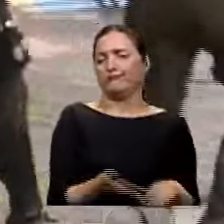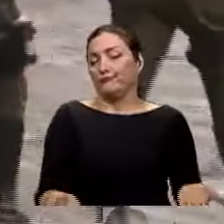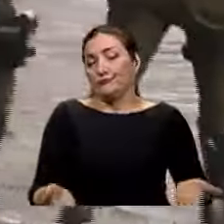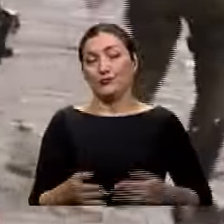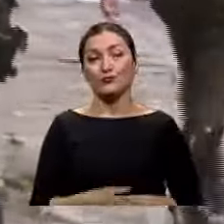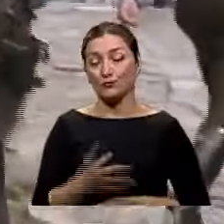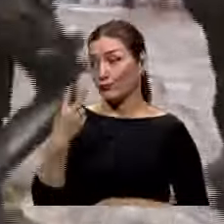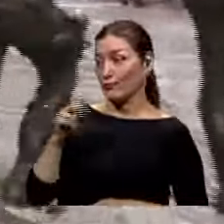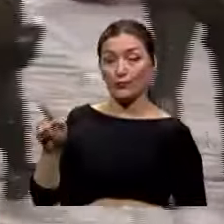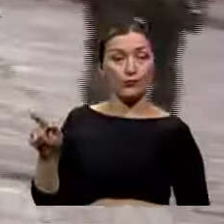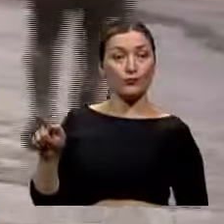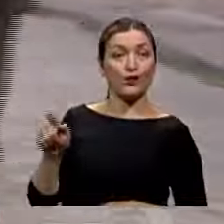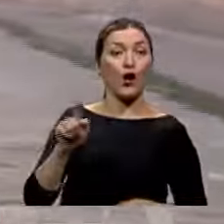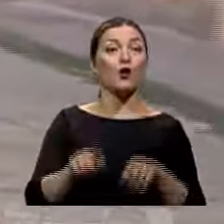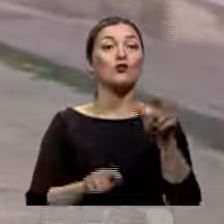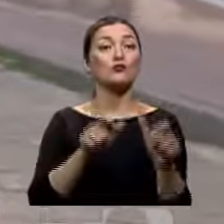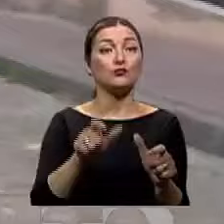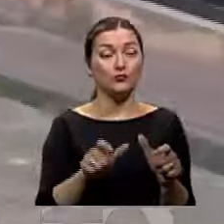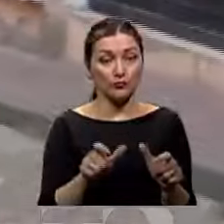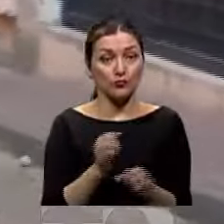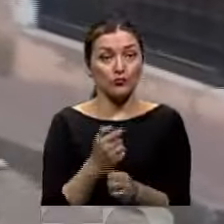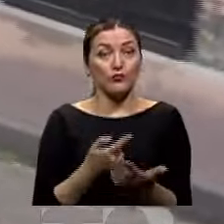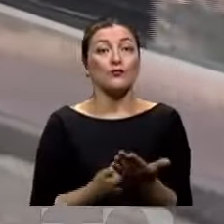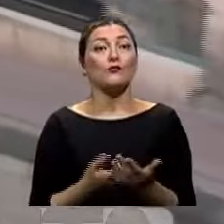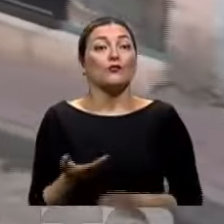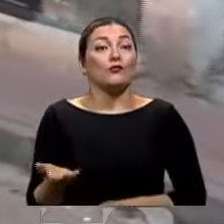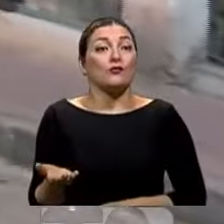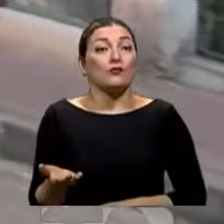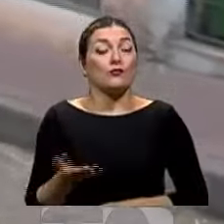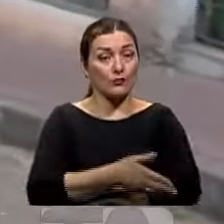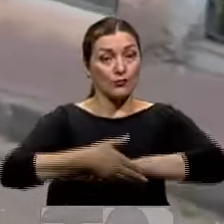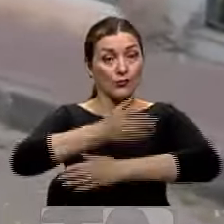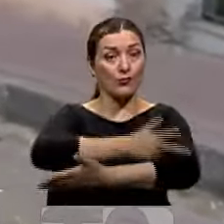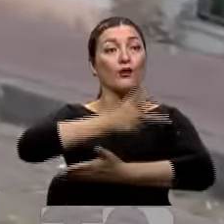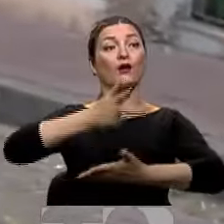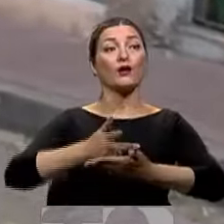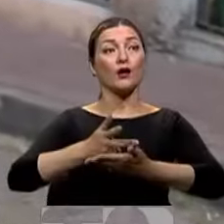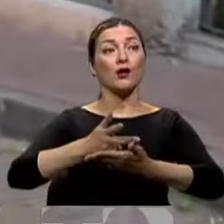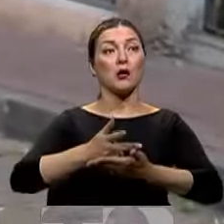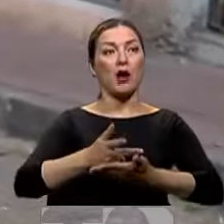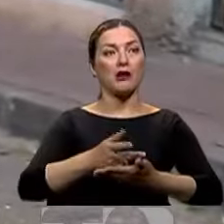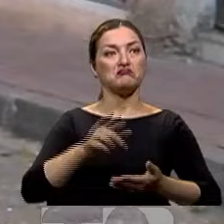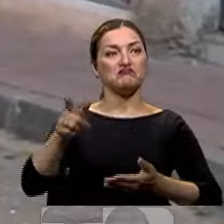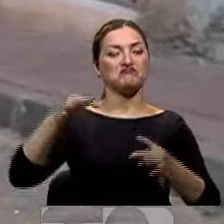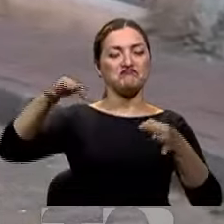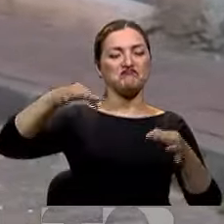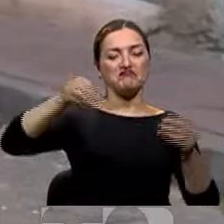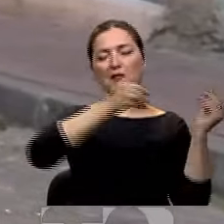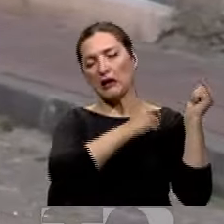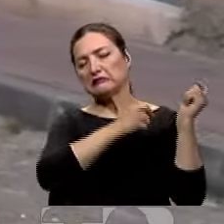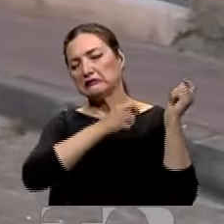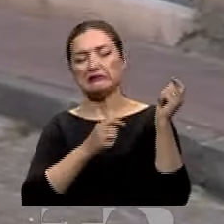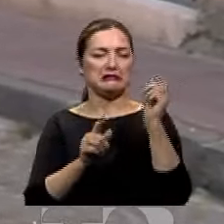bien, ahí estamos viendo que hay algunas personas que se están yendo por esta calle Chimborazo, las personas que fueron ya retiradas y que también